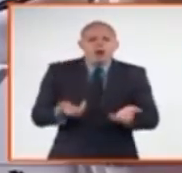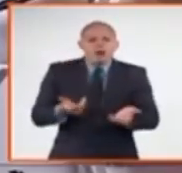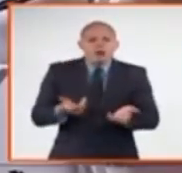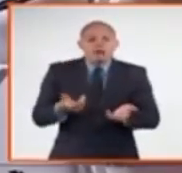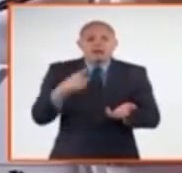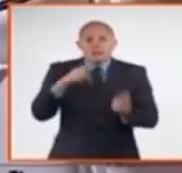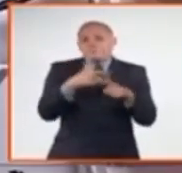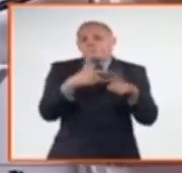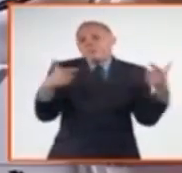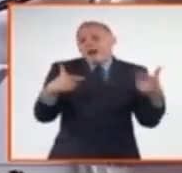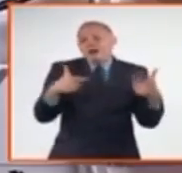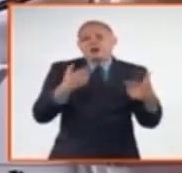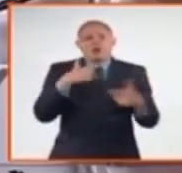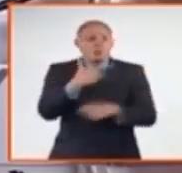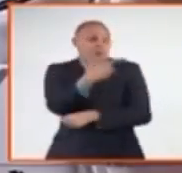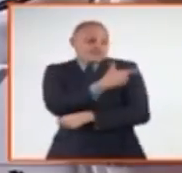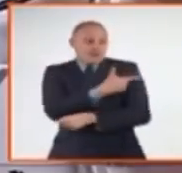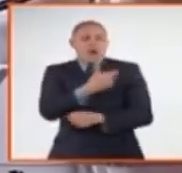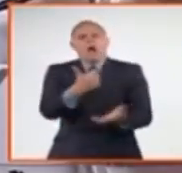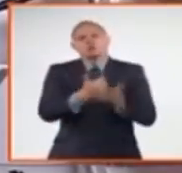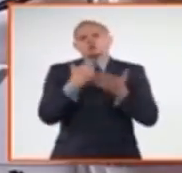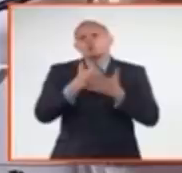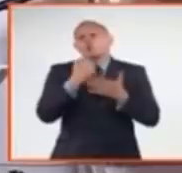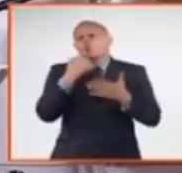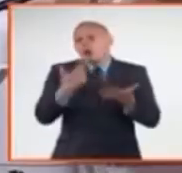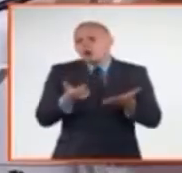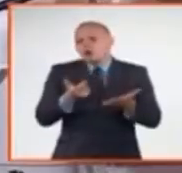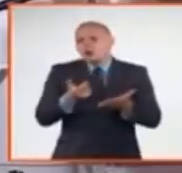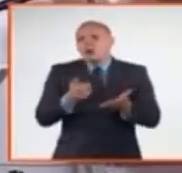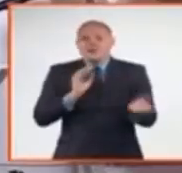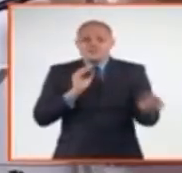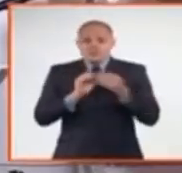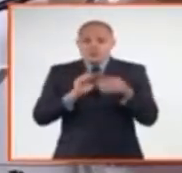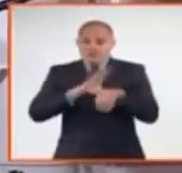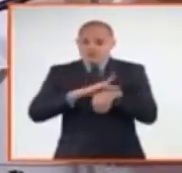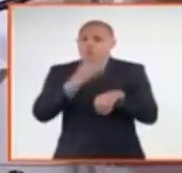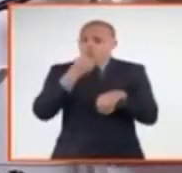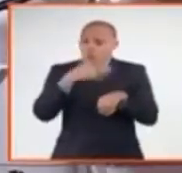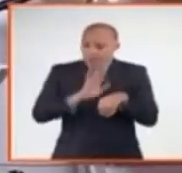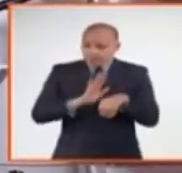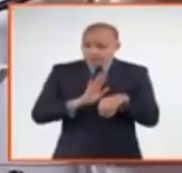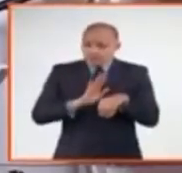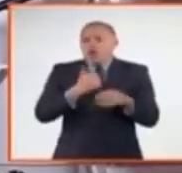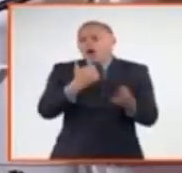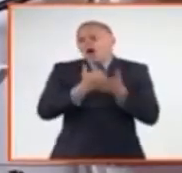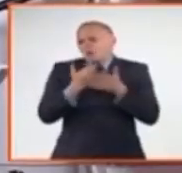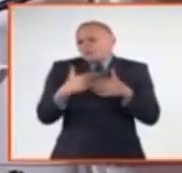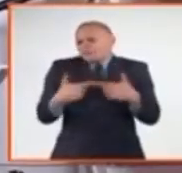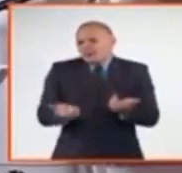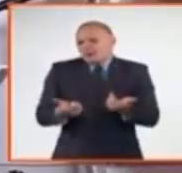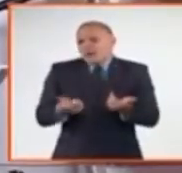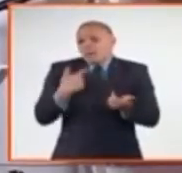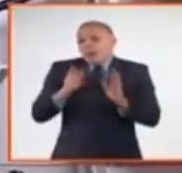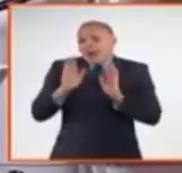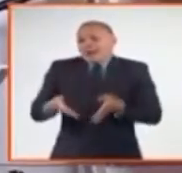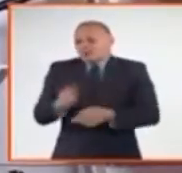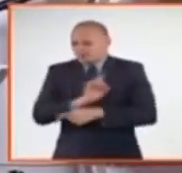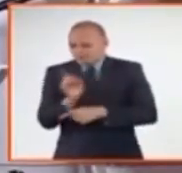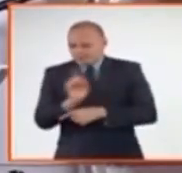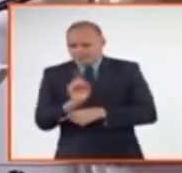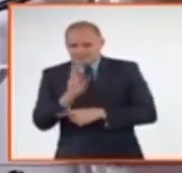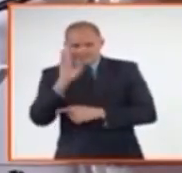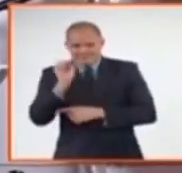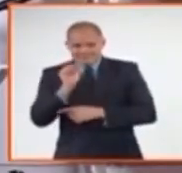pasar a la gravedad un punto más bajo sea 92 dallas 91 soberanas para evitar la enfermedad